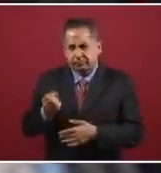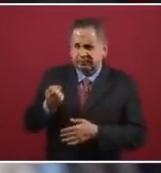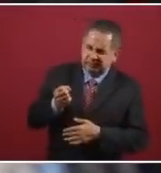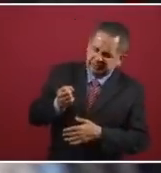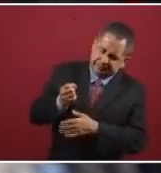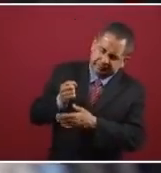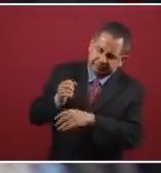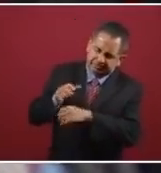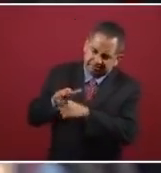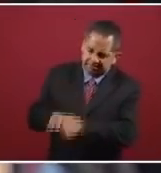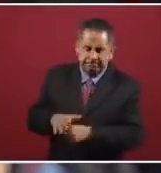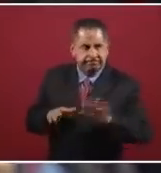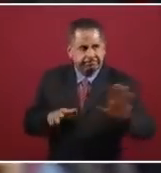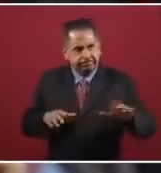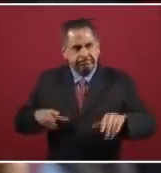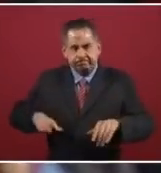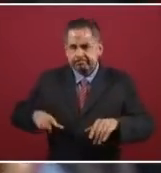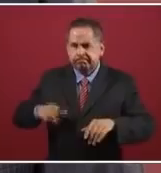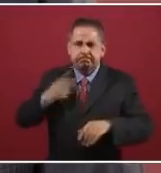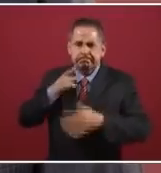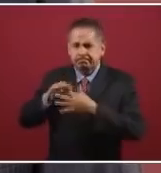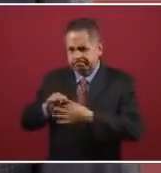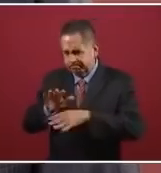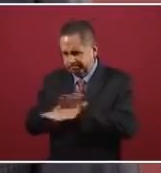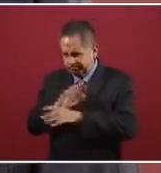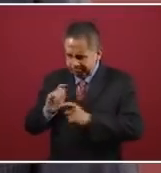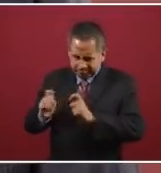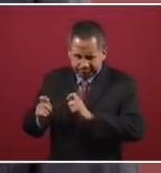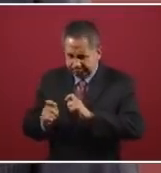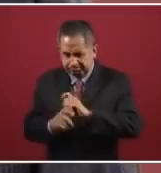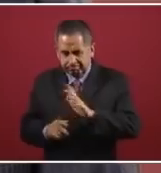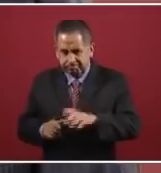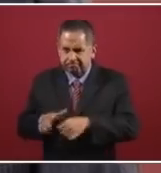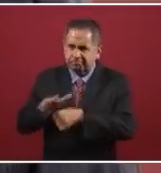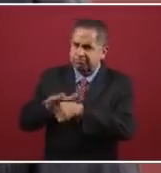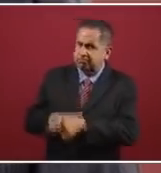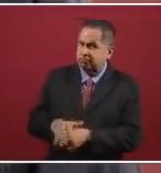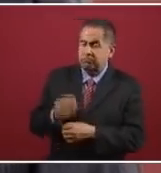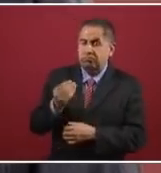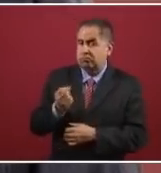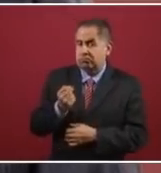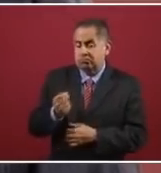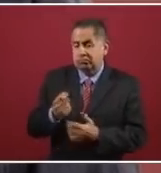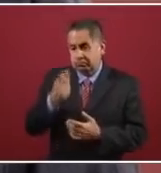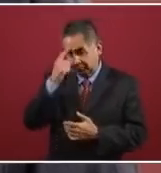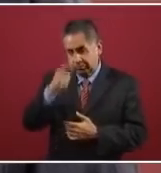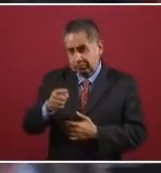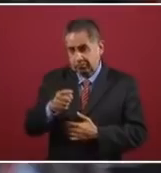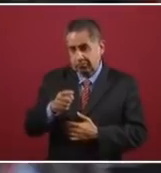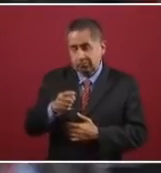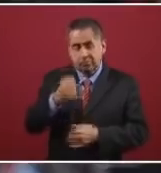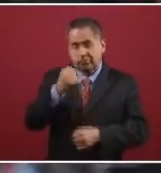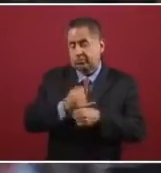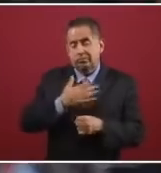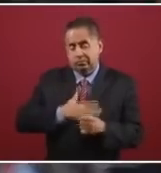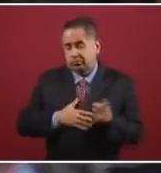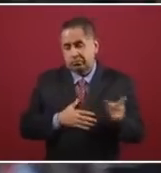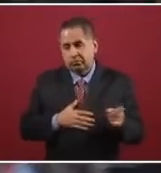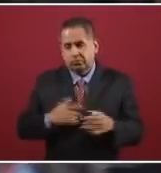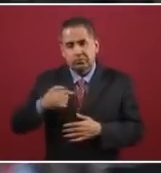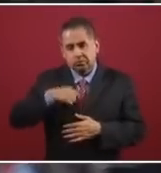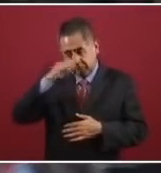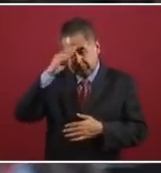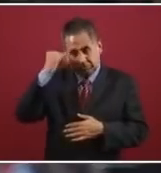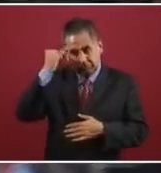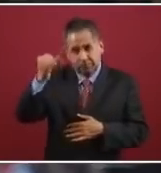gobierno mexicano a modificar su política migratoria, presionó muy fuertemente para hacer un acto inmoral. Yo me imagino